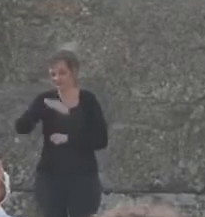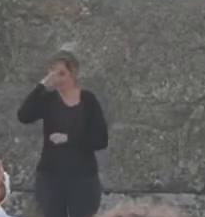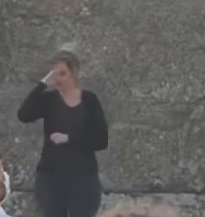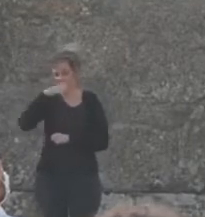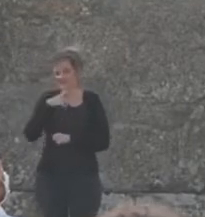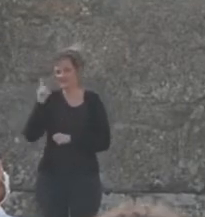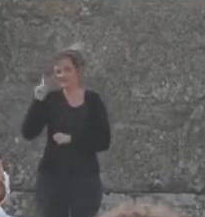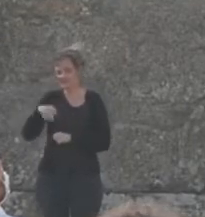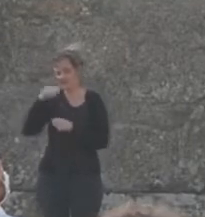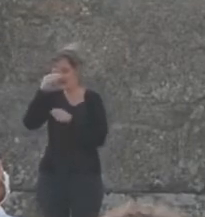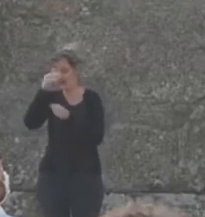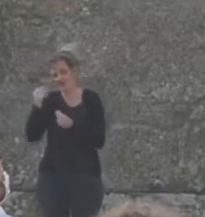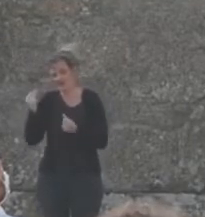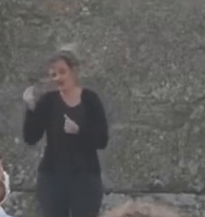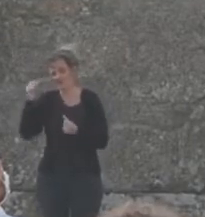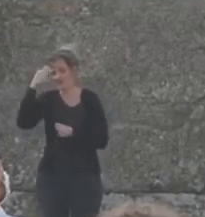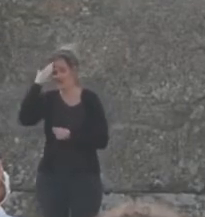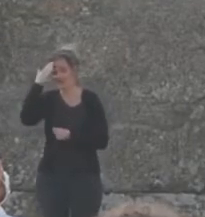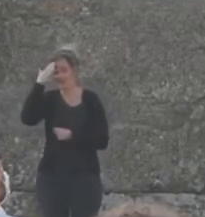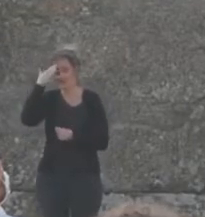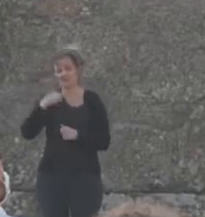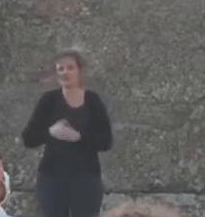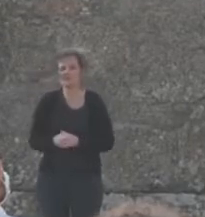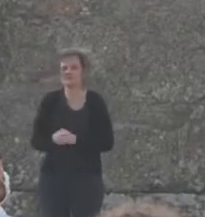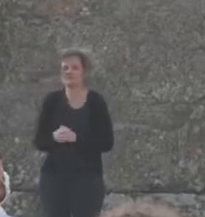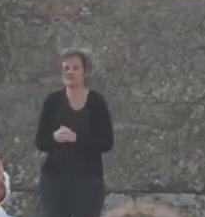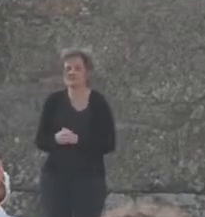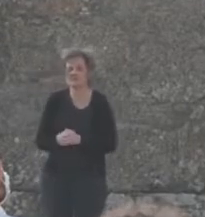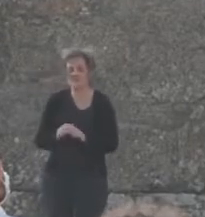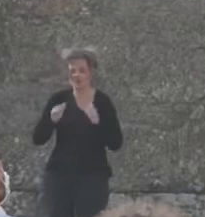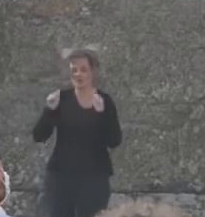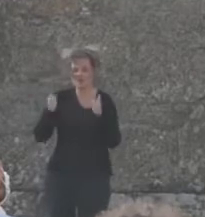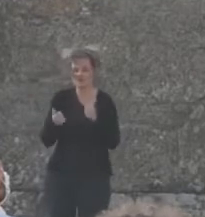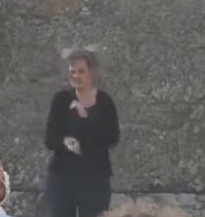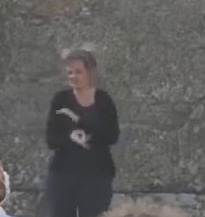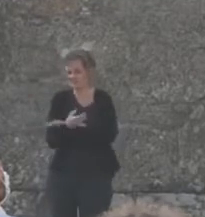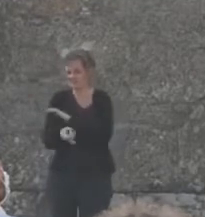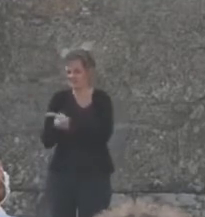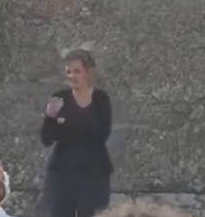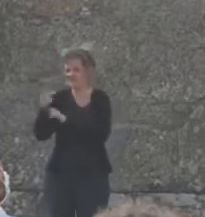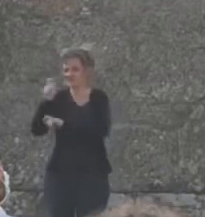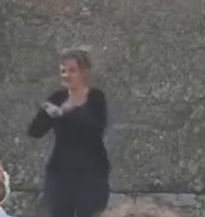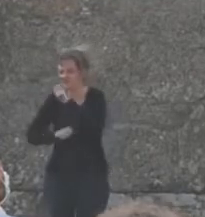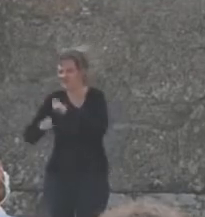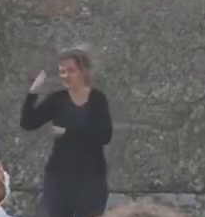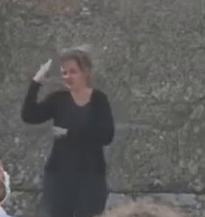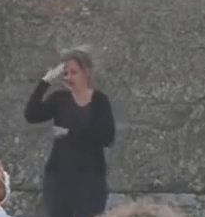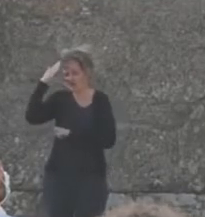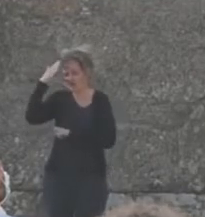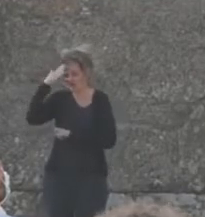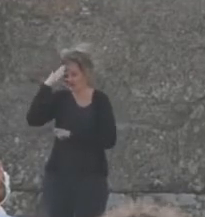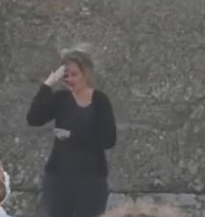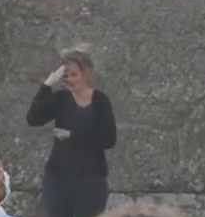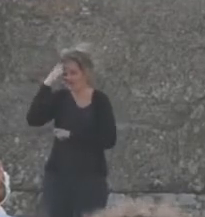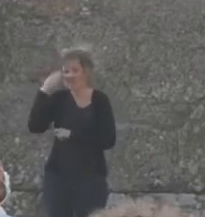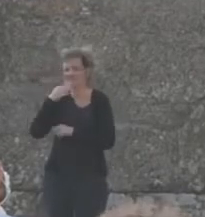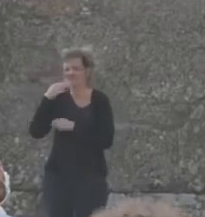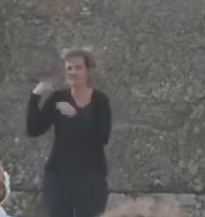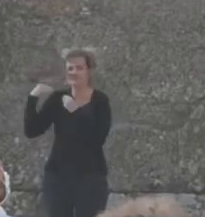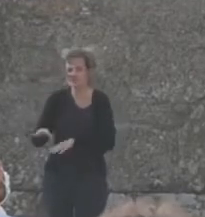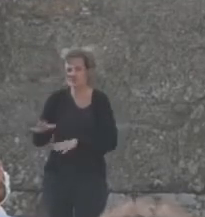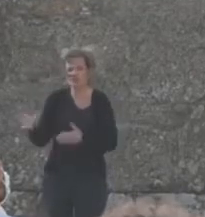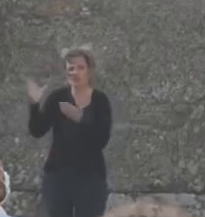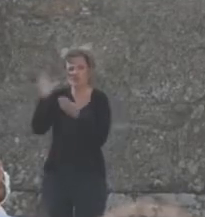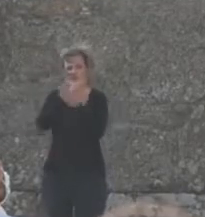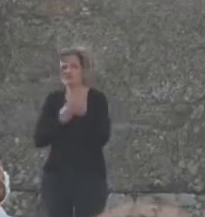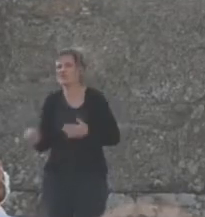eles tamén ía desaparecendo a súa memoria. Comezan a xurdir as asociacións de memoria histórica en todo